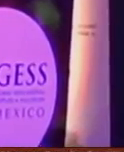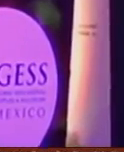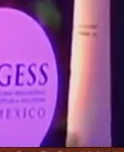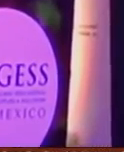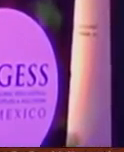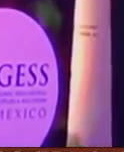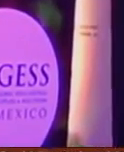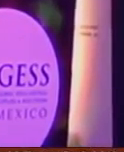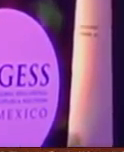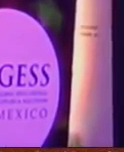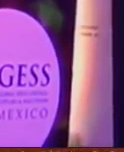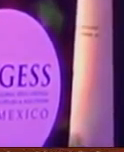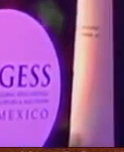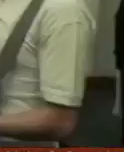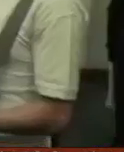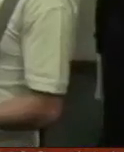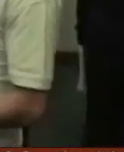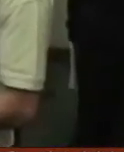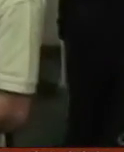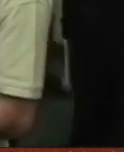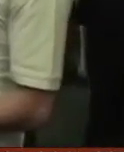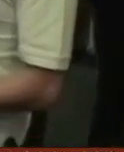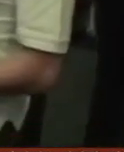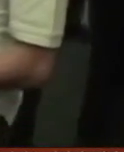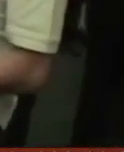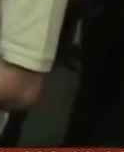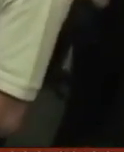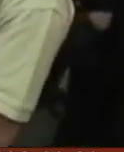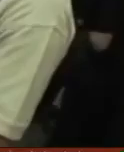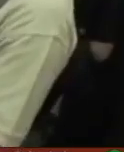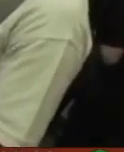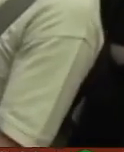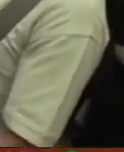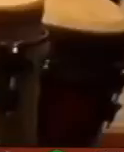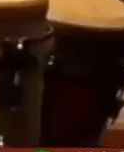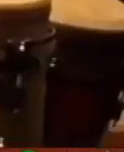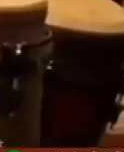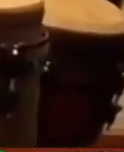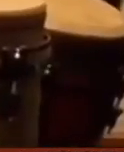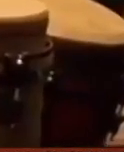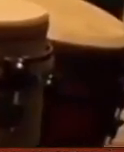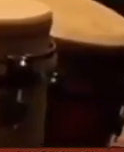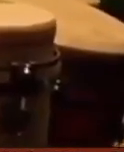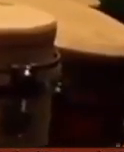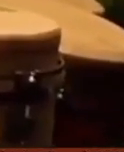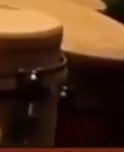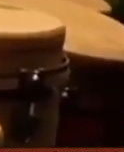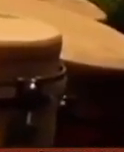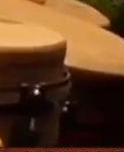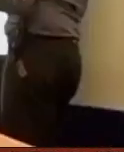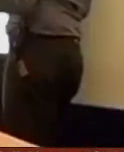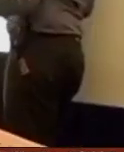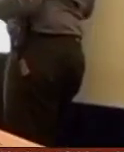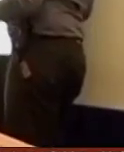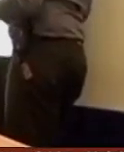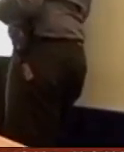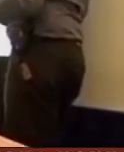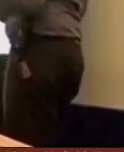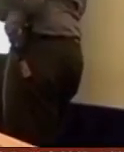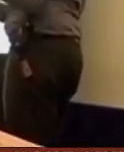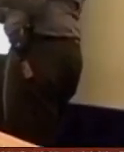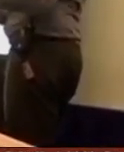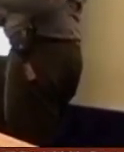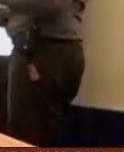sector educativo, Portugal también con soluciones muy interesantes y China sin duda que tiene un desarrollo muy interesante en la parte